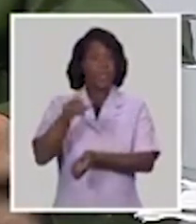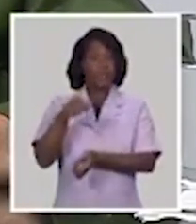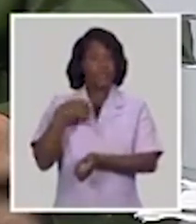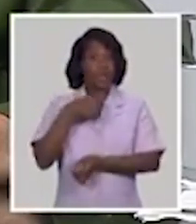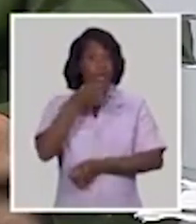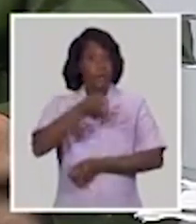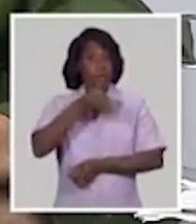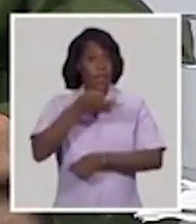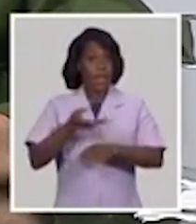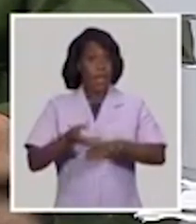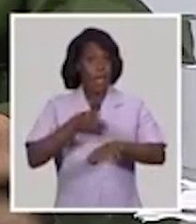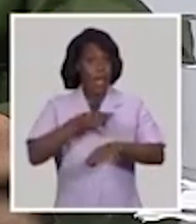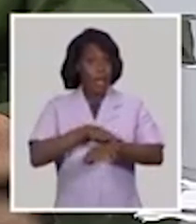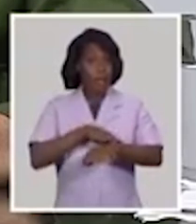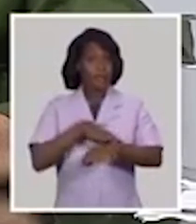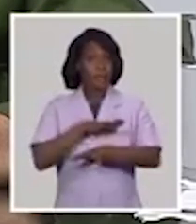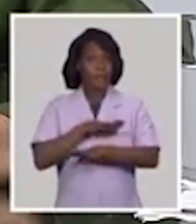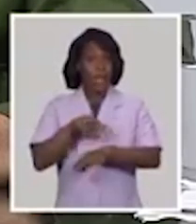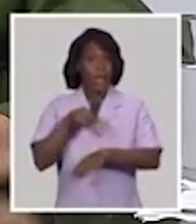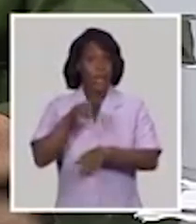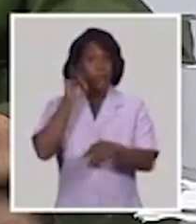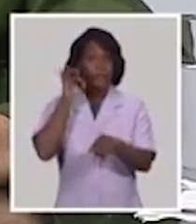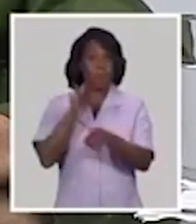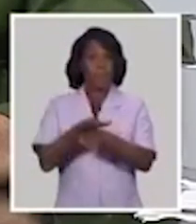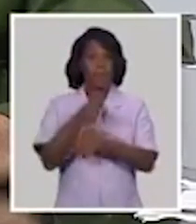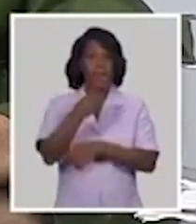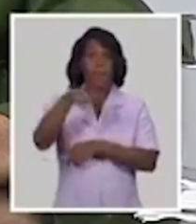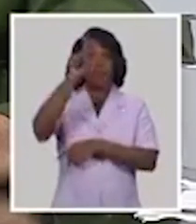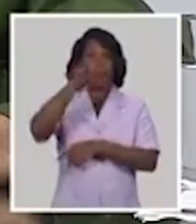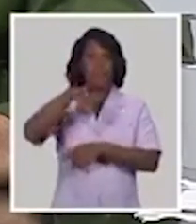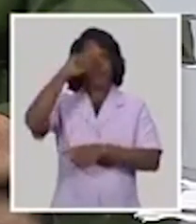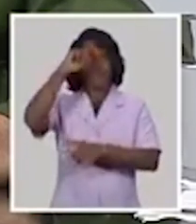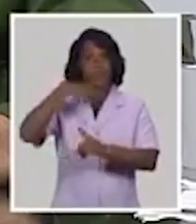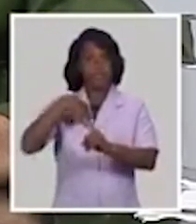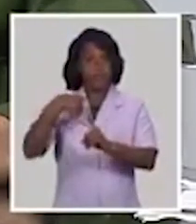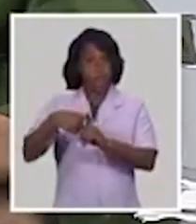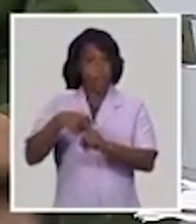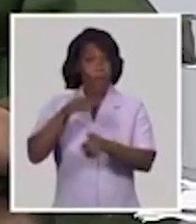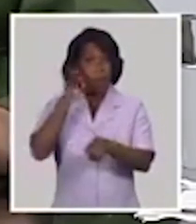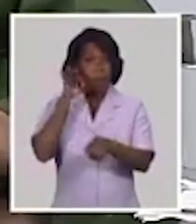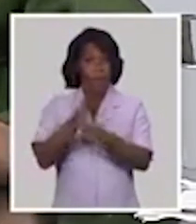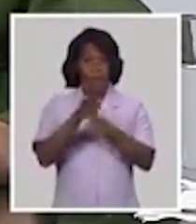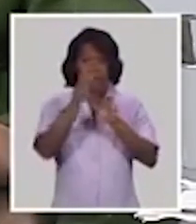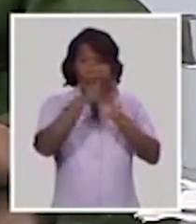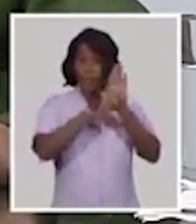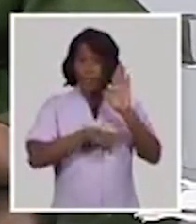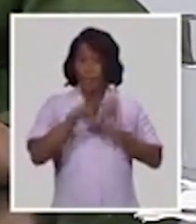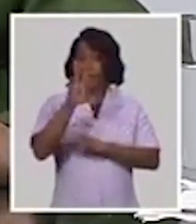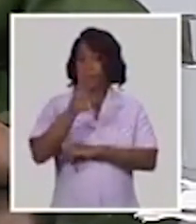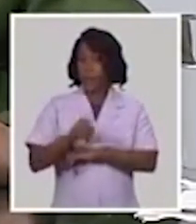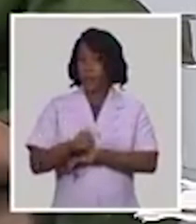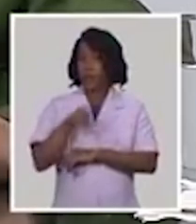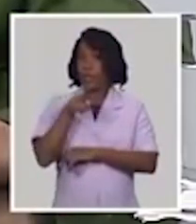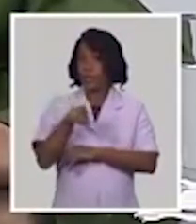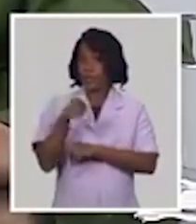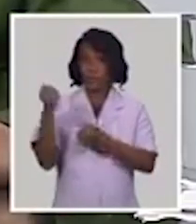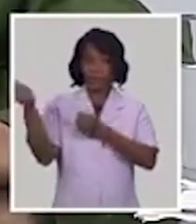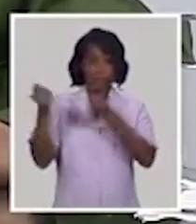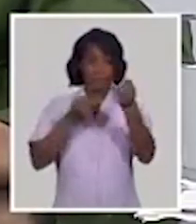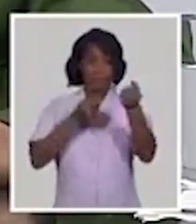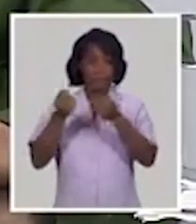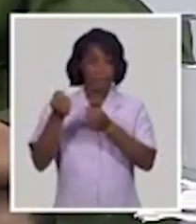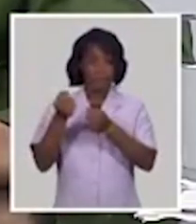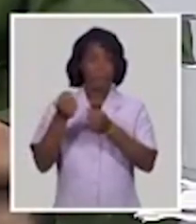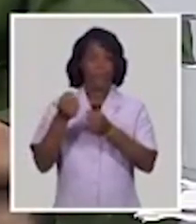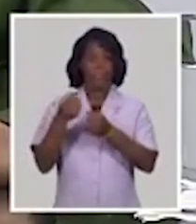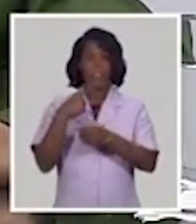medidas se instrumentarán a partir del 1 de septiembre y tendrán un nuevo modelo de circulación de